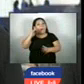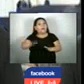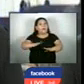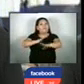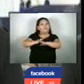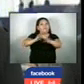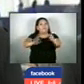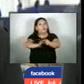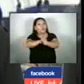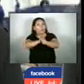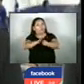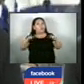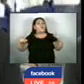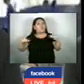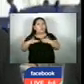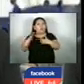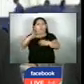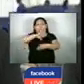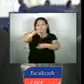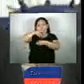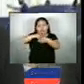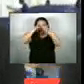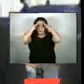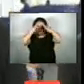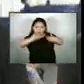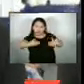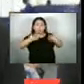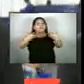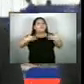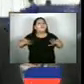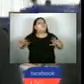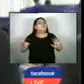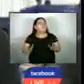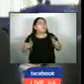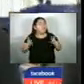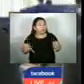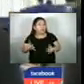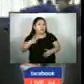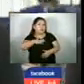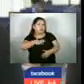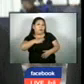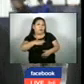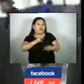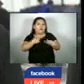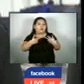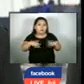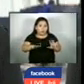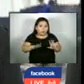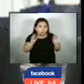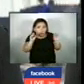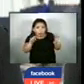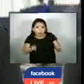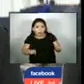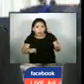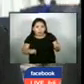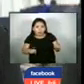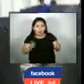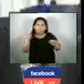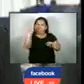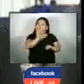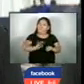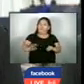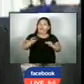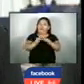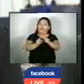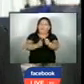sino que tenemos una atención integral a la pandemia. Esa atención integral a la pandemia consta no solo del hecho de poder tener un nivel